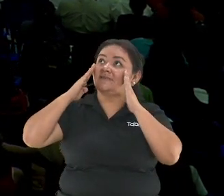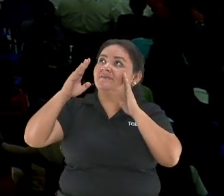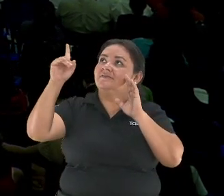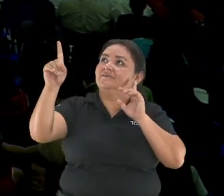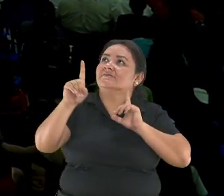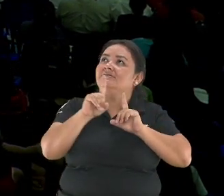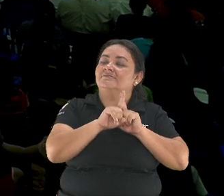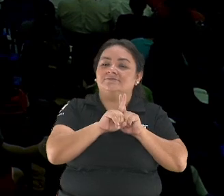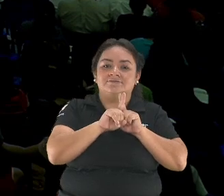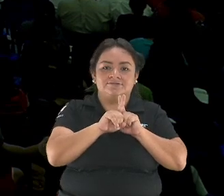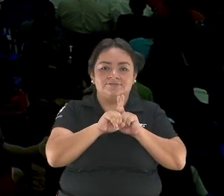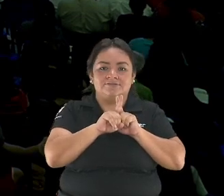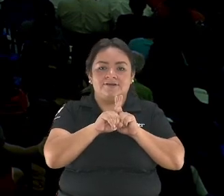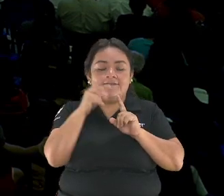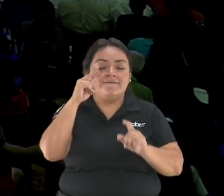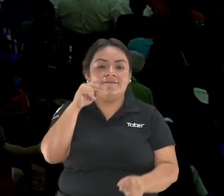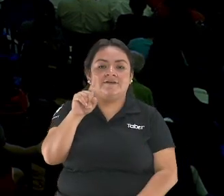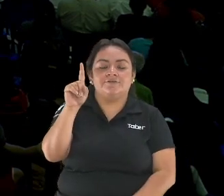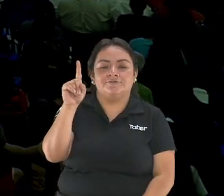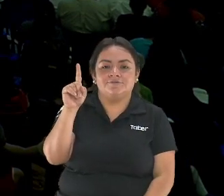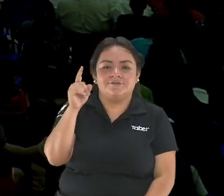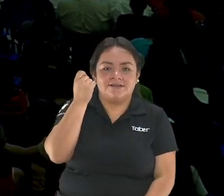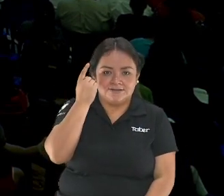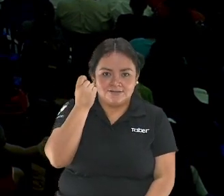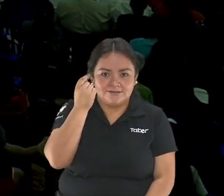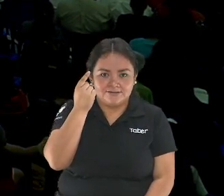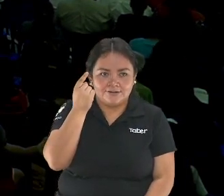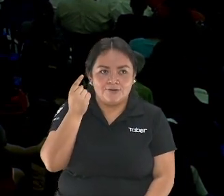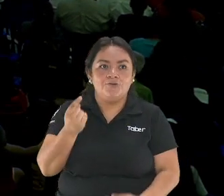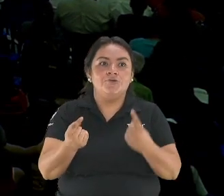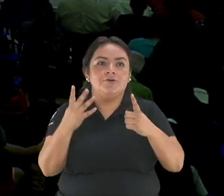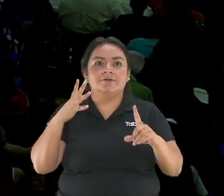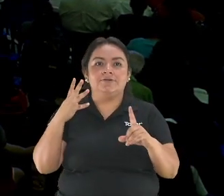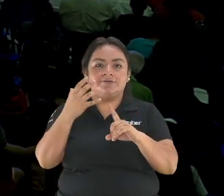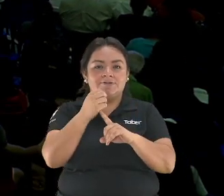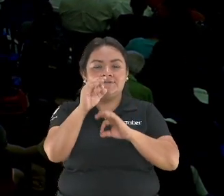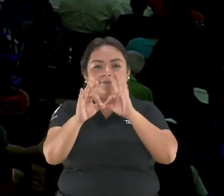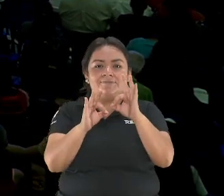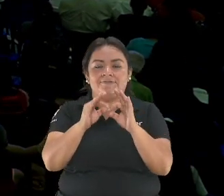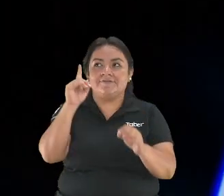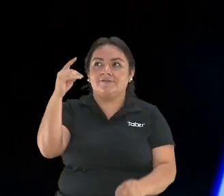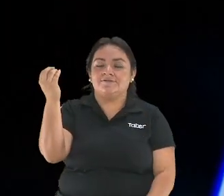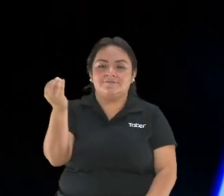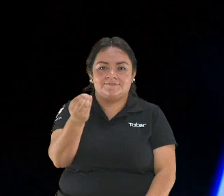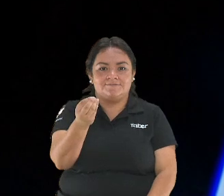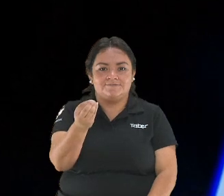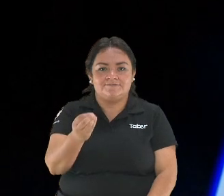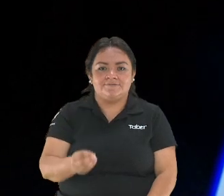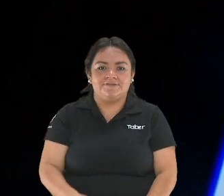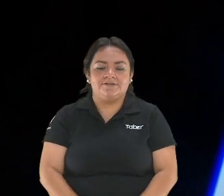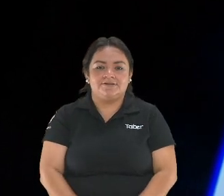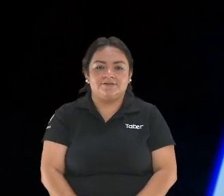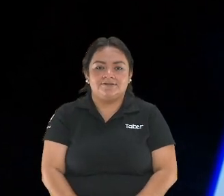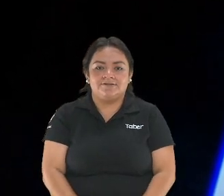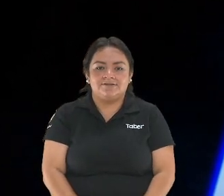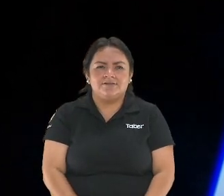prueba entiendan cuál es el propósito perfecto de dios en ella